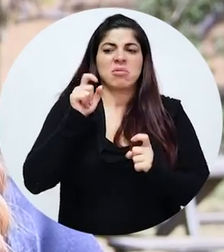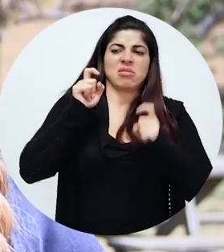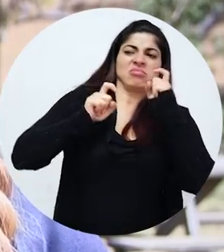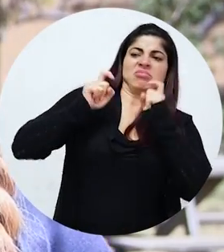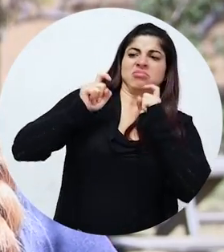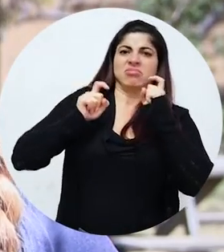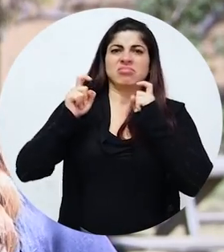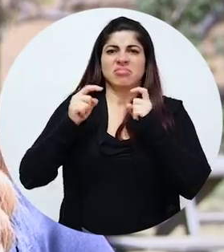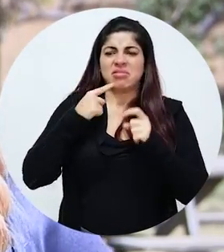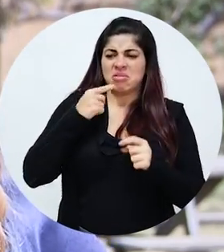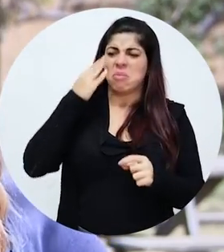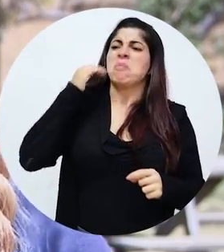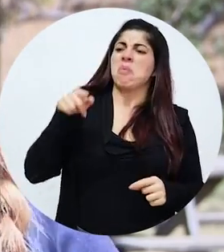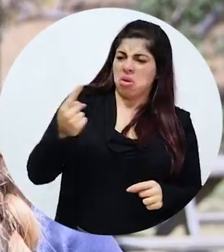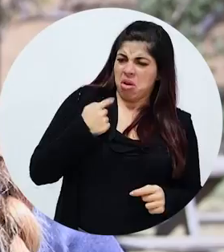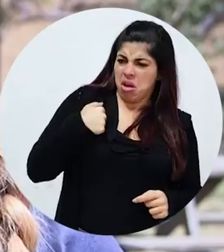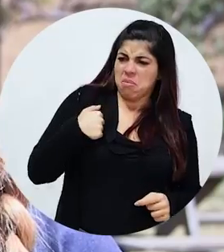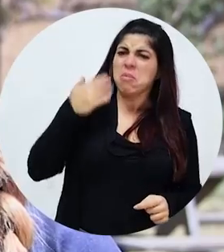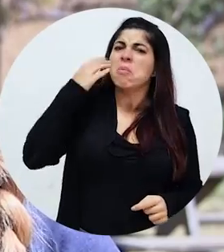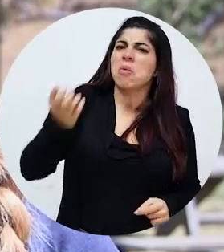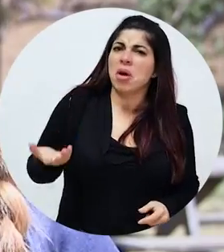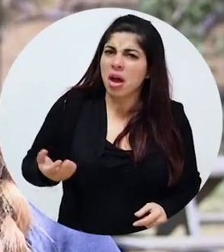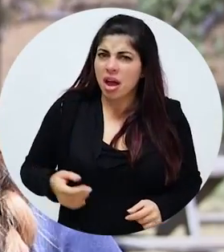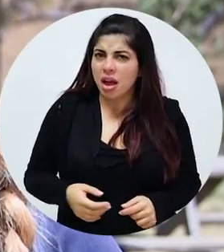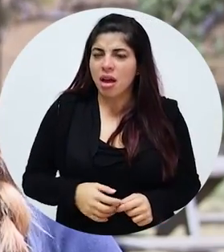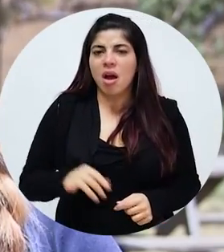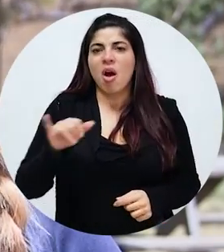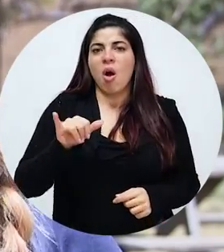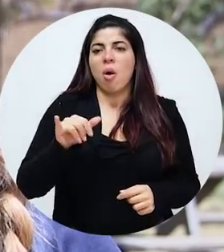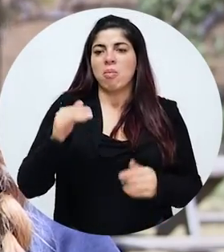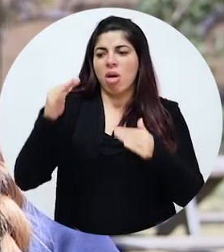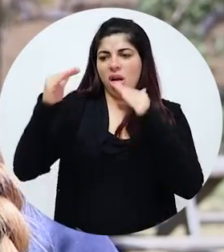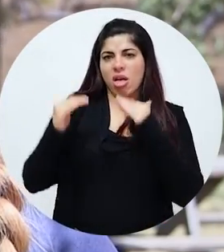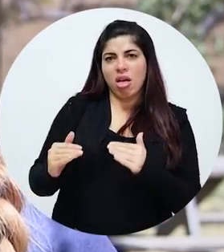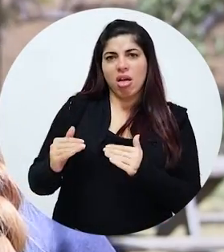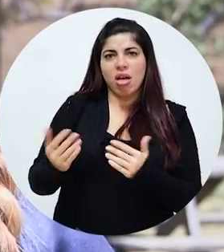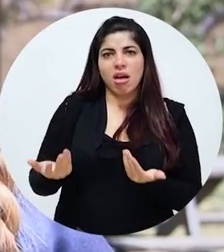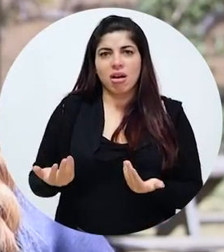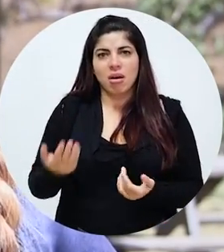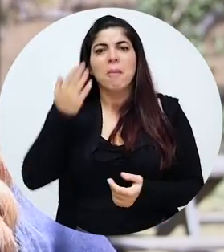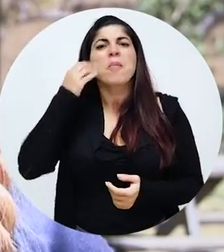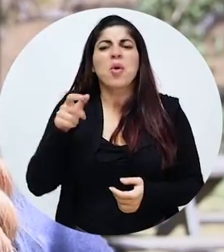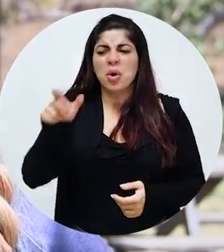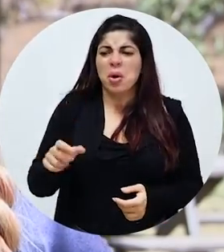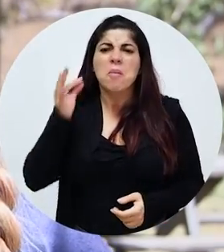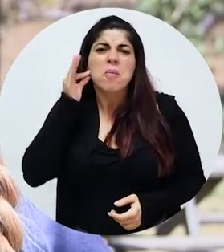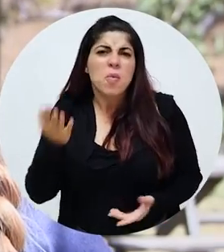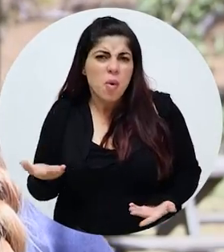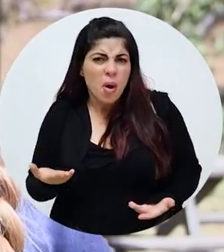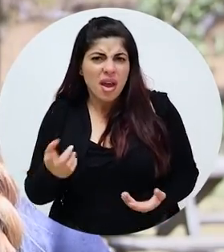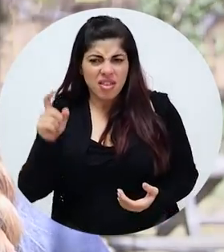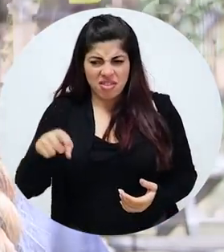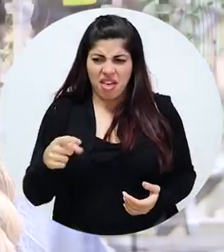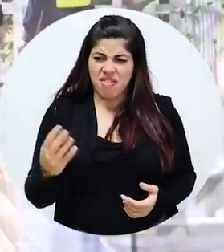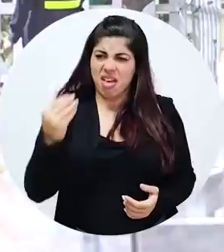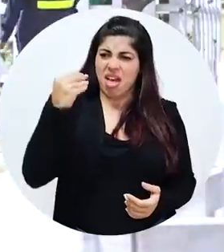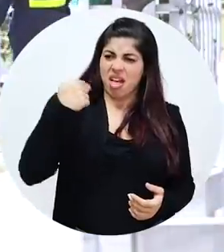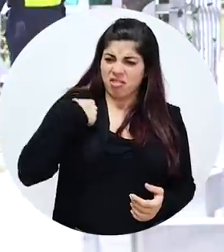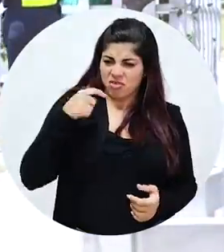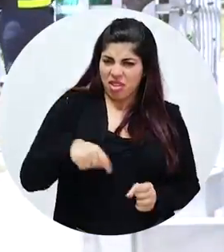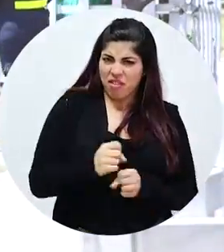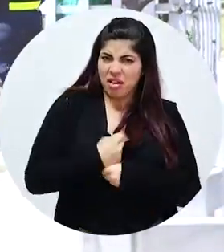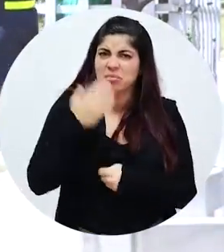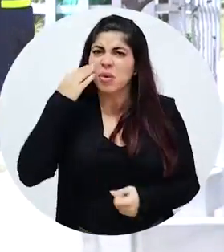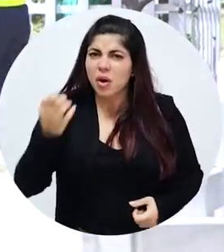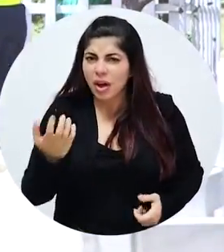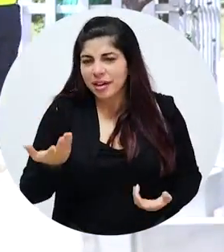hacen mala cara o como que le dicen ¿por qué me va a abordar a mí? Como menospreciando lo que por qué una mujer le tiene que decir lo que